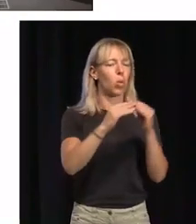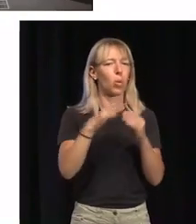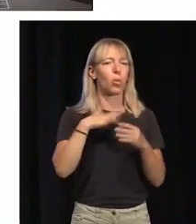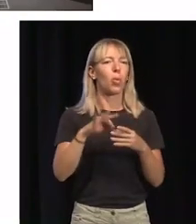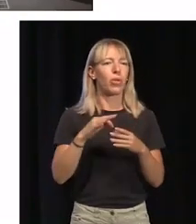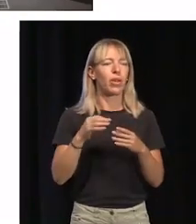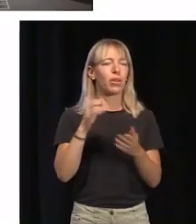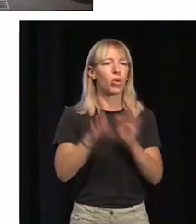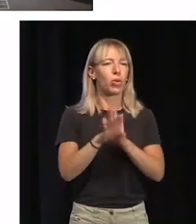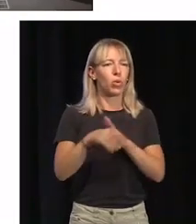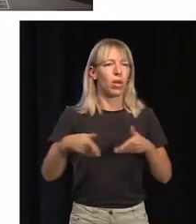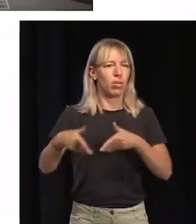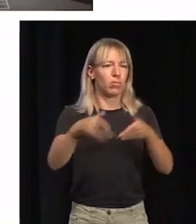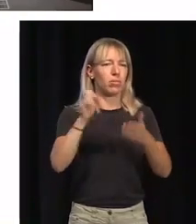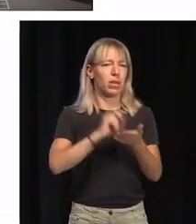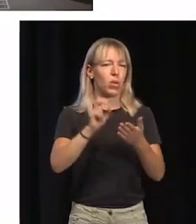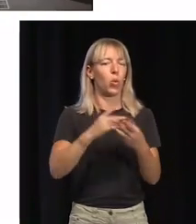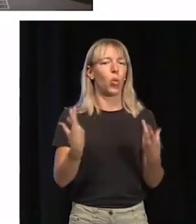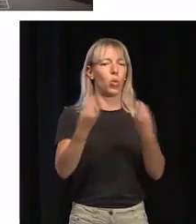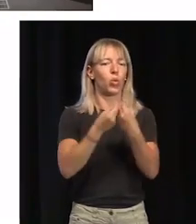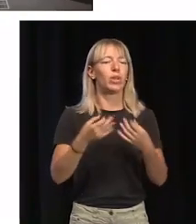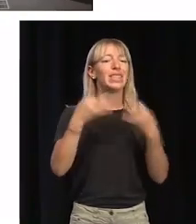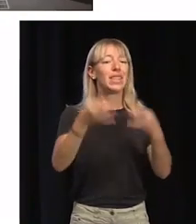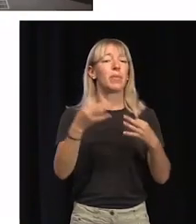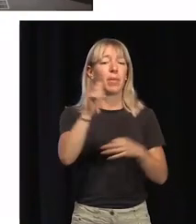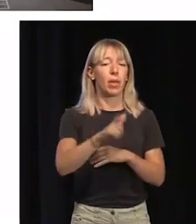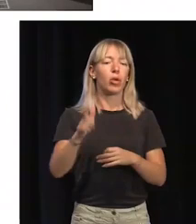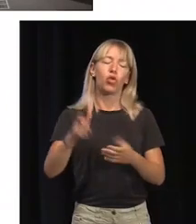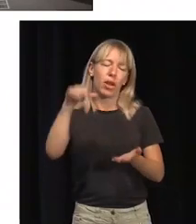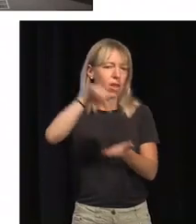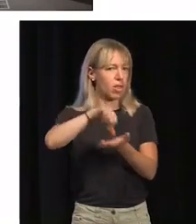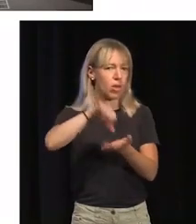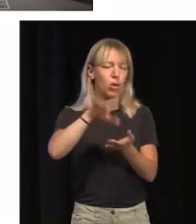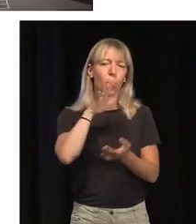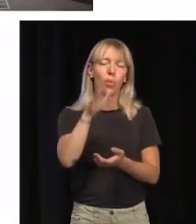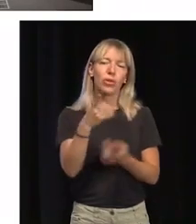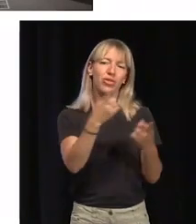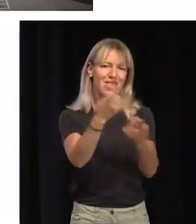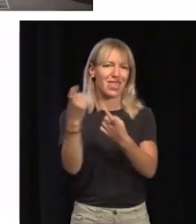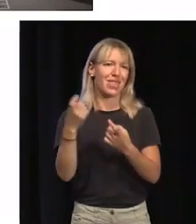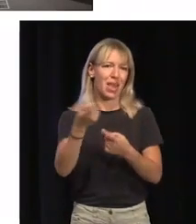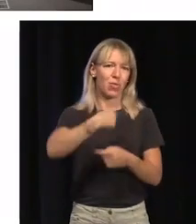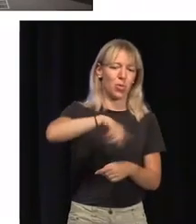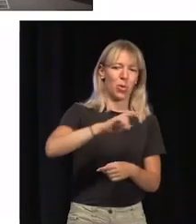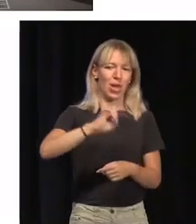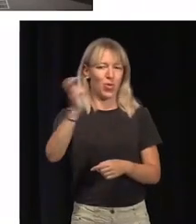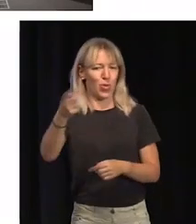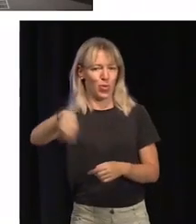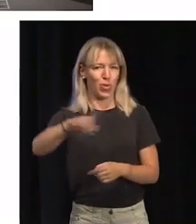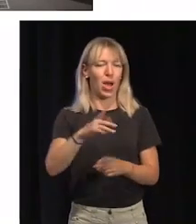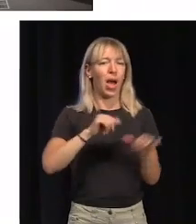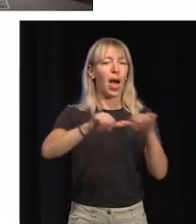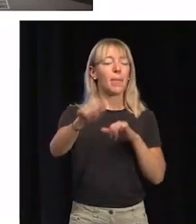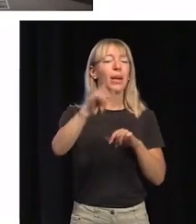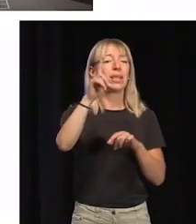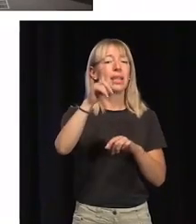camino juntos, ¿no? Que es de lo que se trata. Siempre con las personas en el centro. Por eso nos necesitamos los unos a los otros. A partir